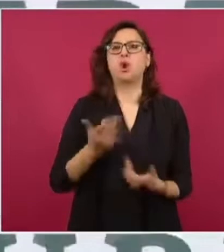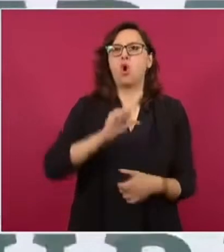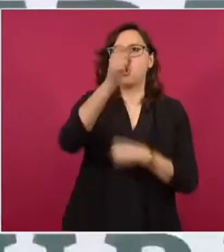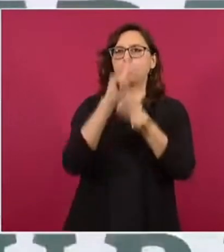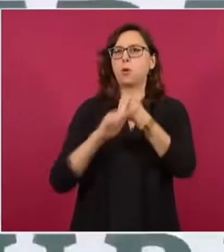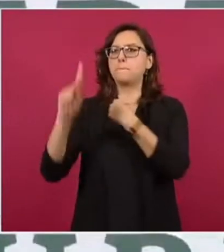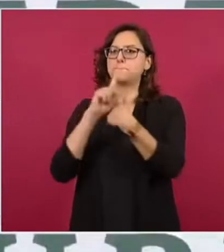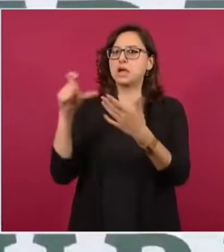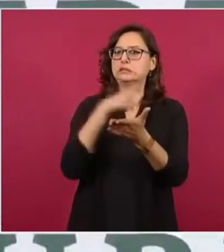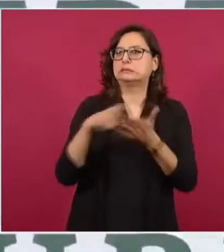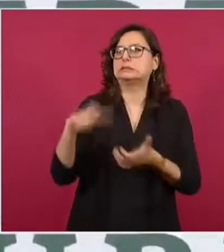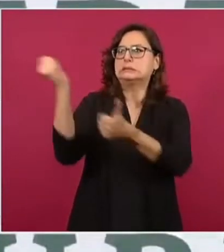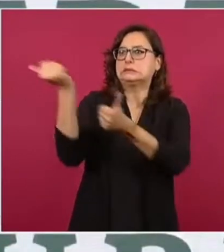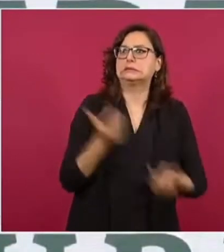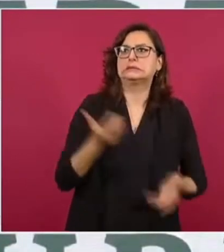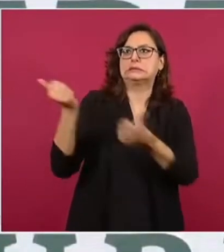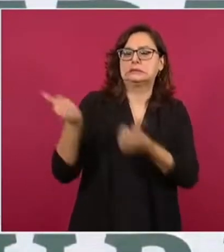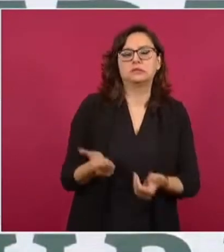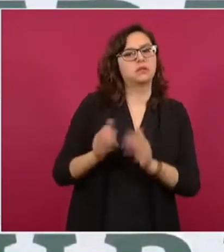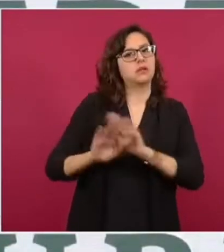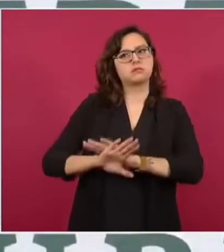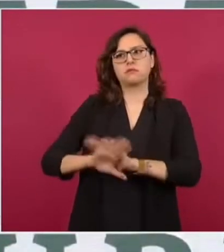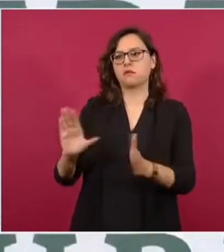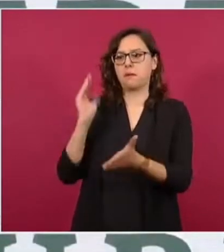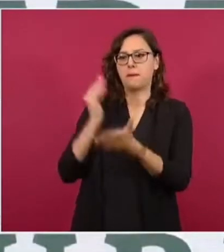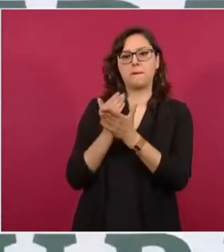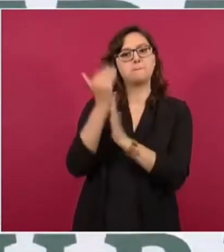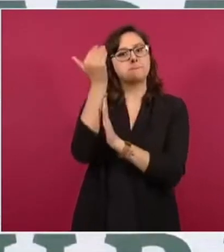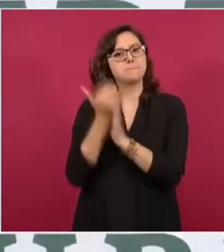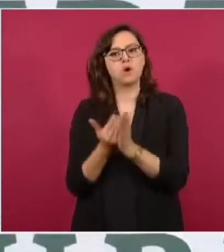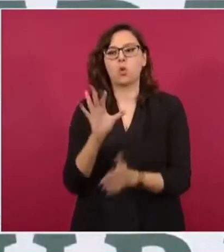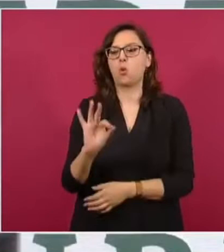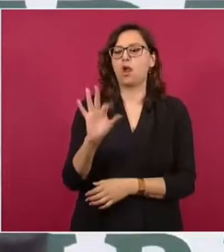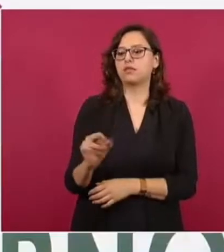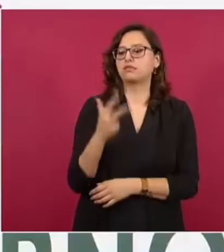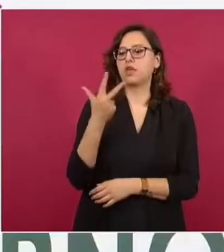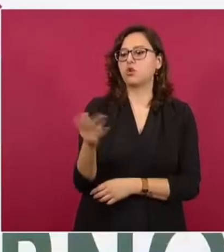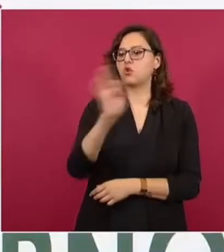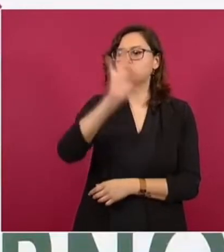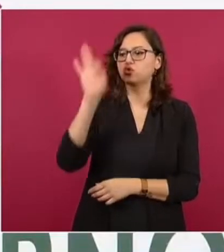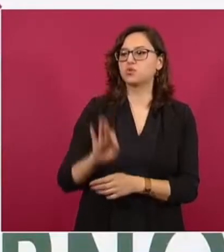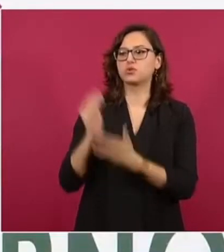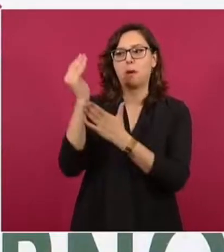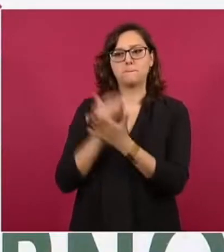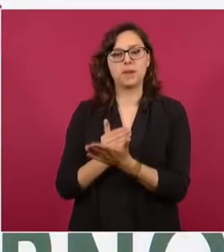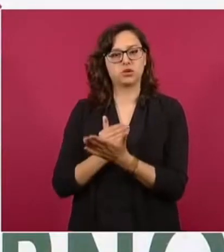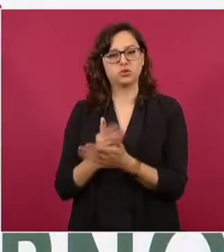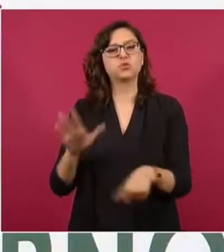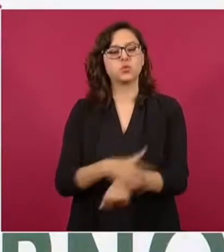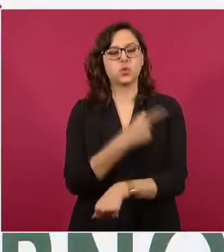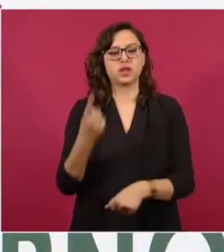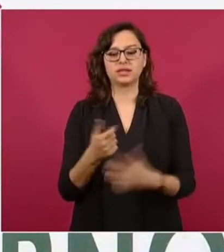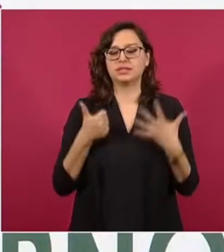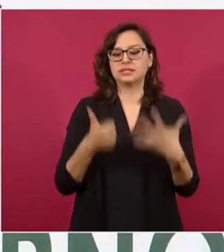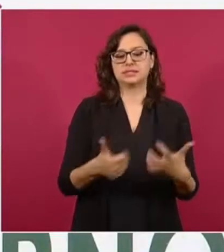48% en este tiempo. Esto ha sido posible porque se han rehabilitado las 6 refinerías. Se